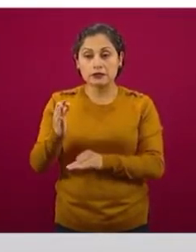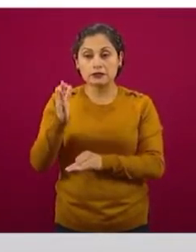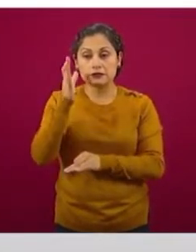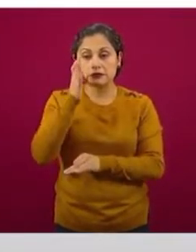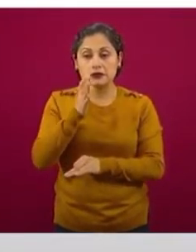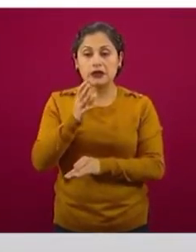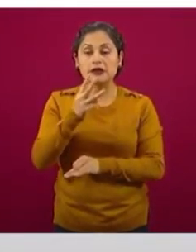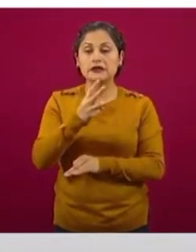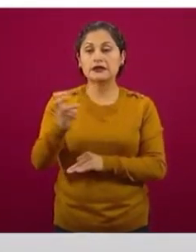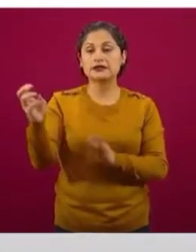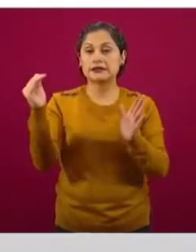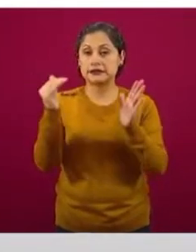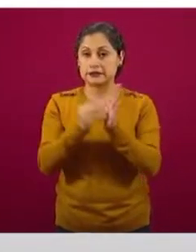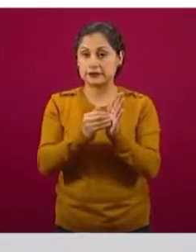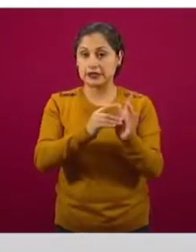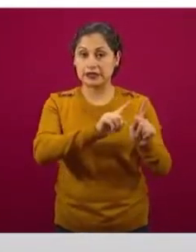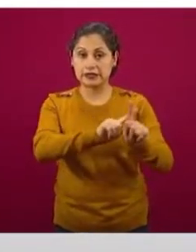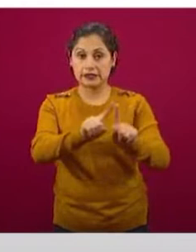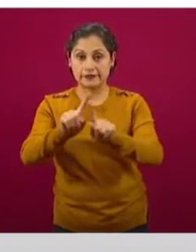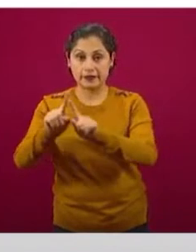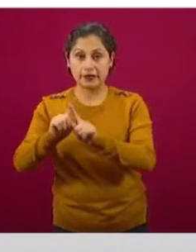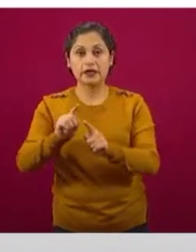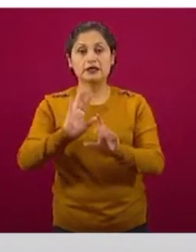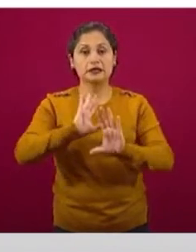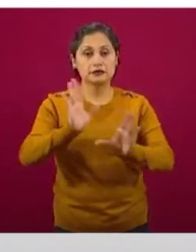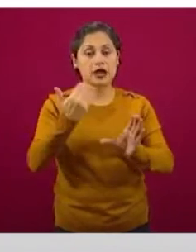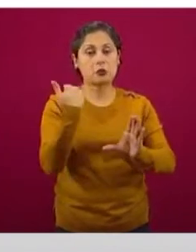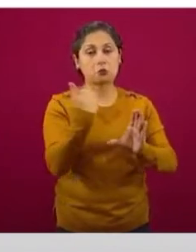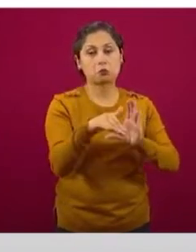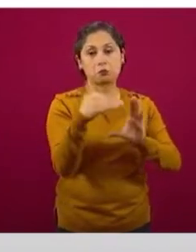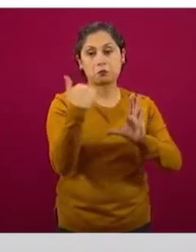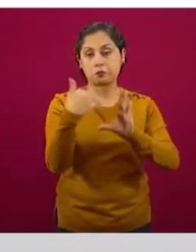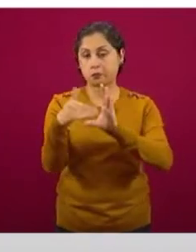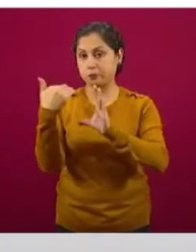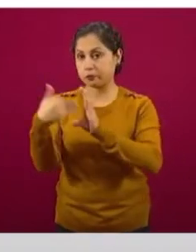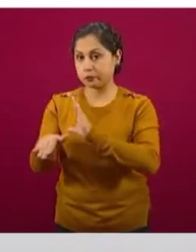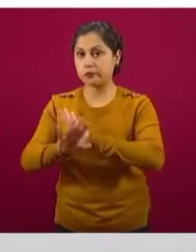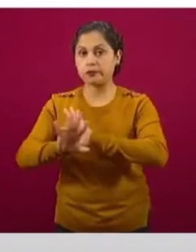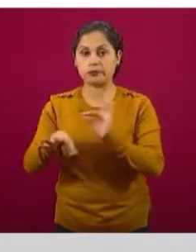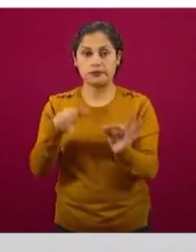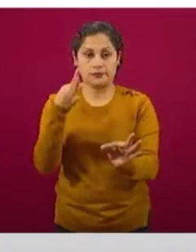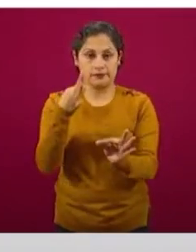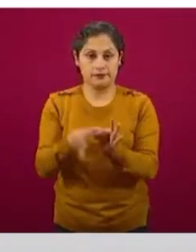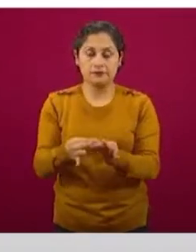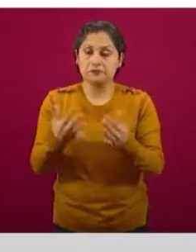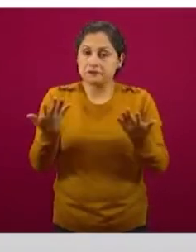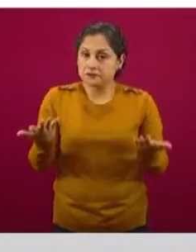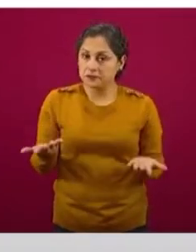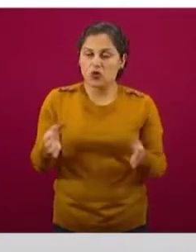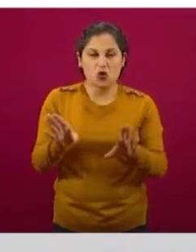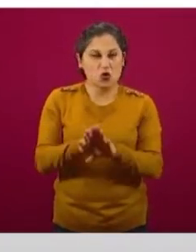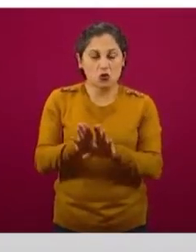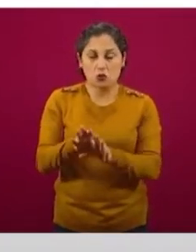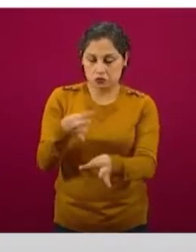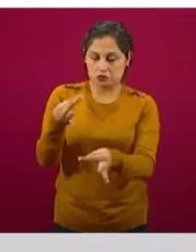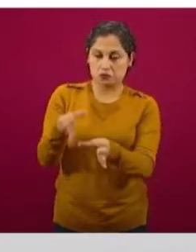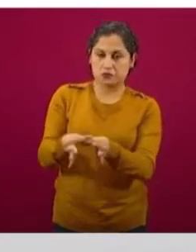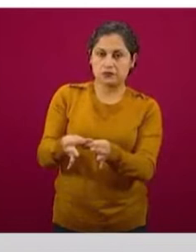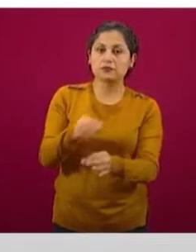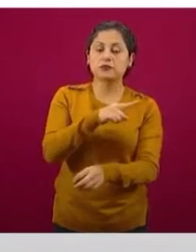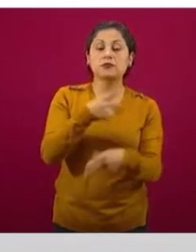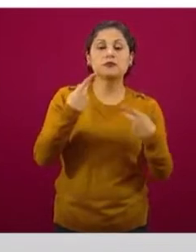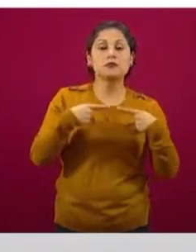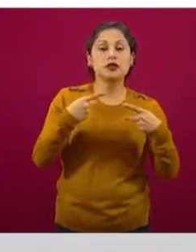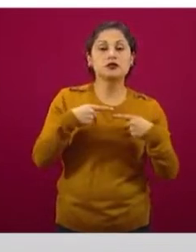300 mil apoyos financieros ya entregados, ya sea que los beneficiarios retiraron los 25